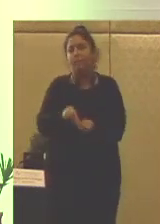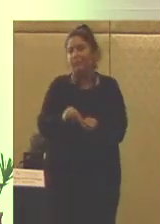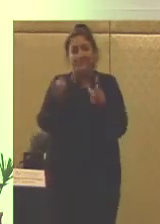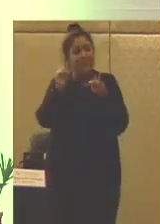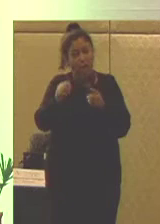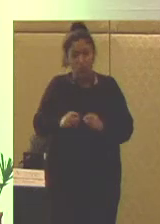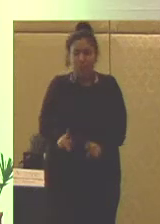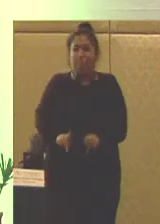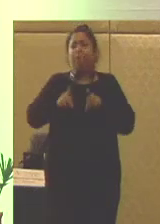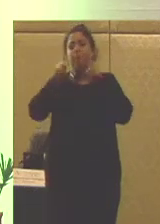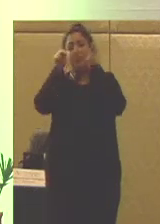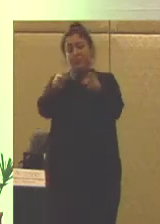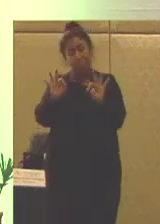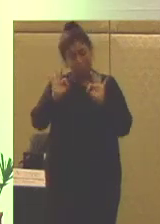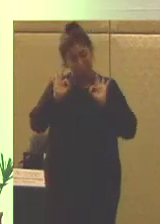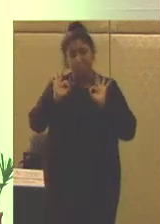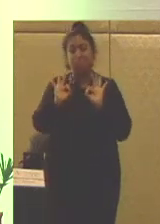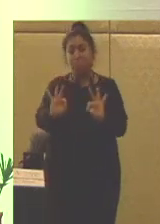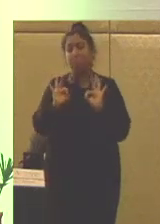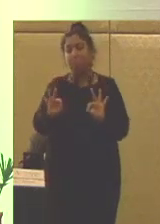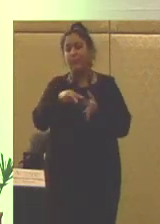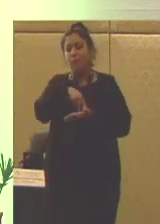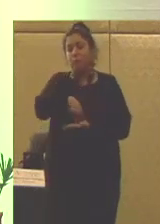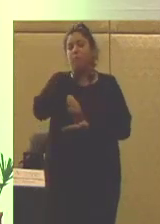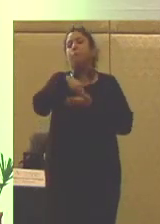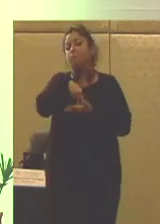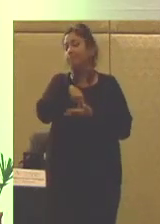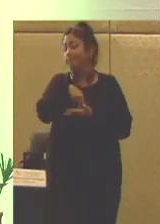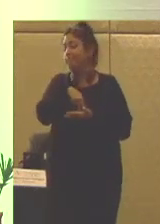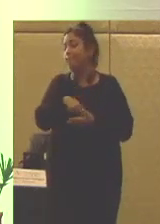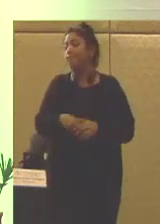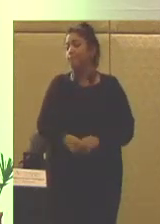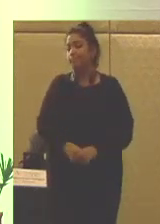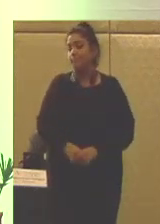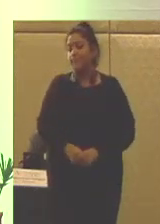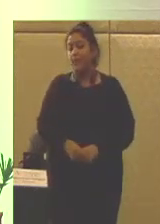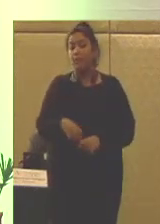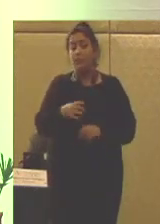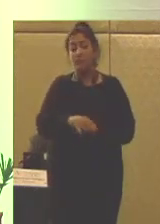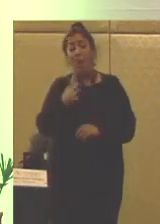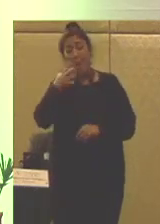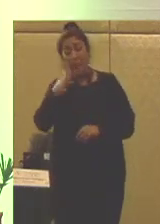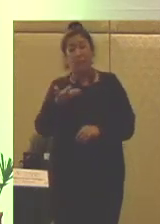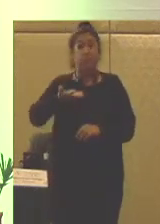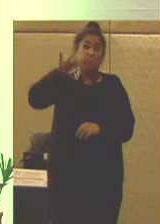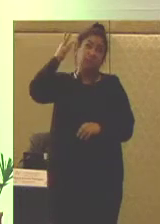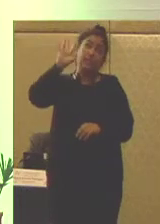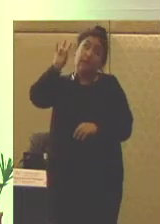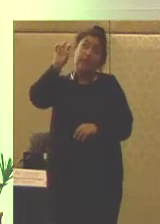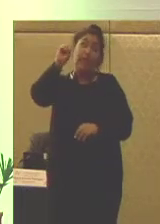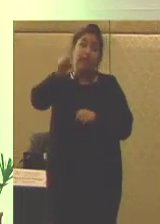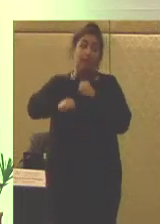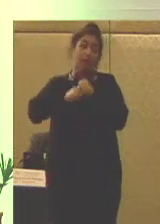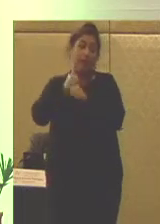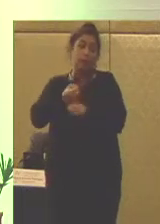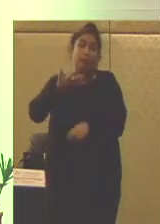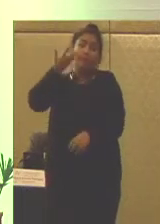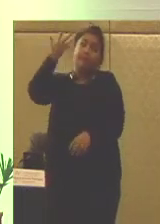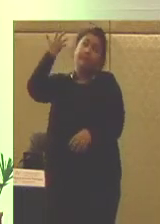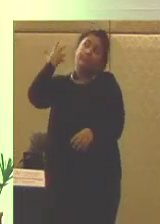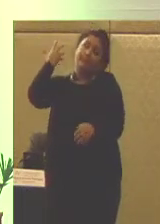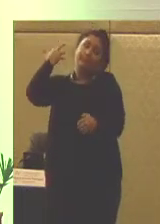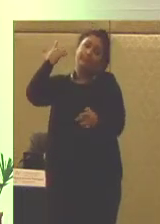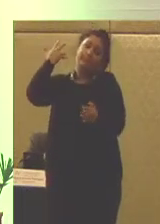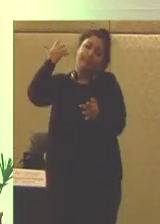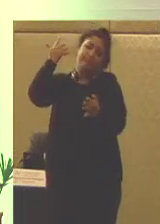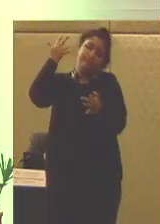que cuando fue construido hace aproximadamente 70 años, creo, si no mal recuerdo, pues por supuesto que en ese momento las